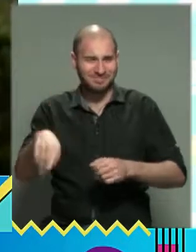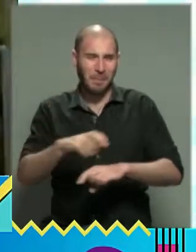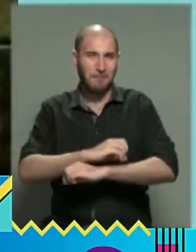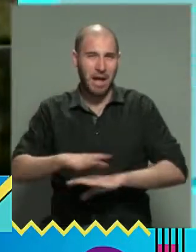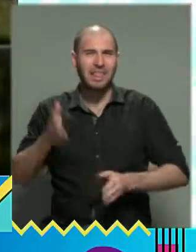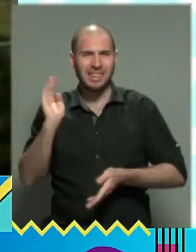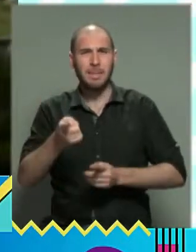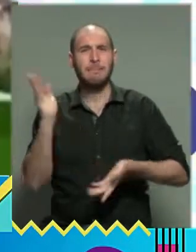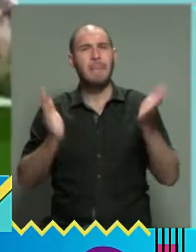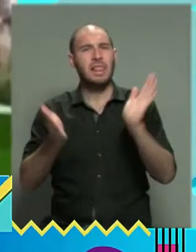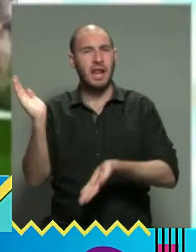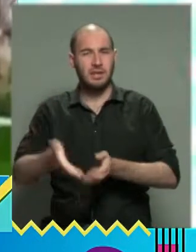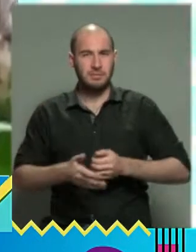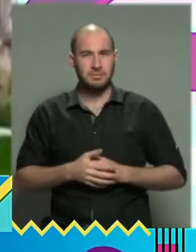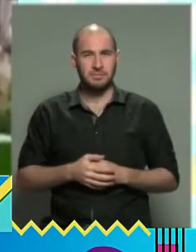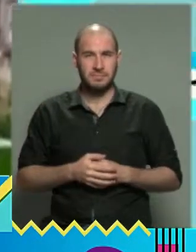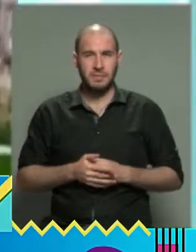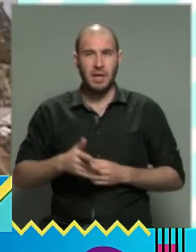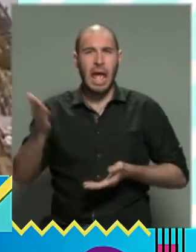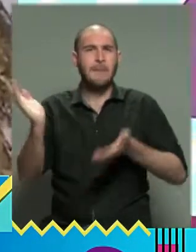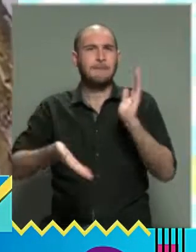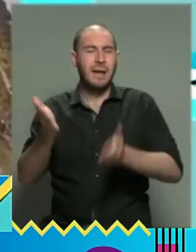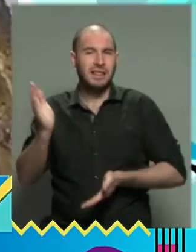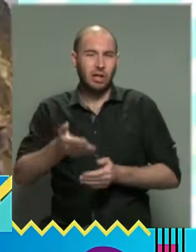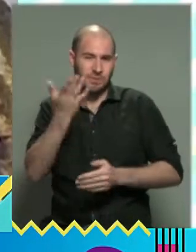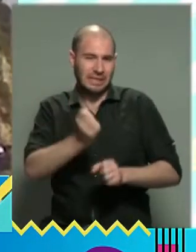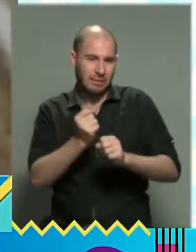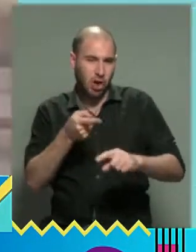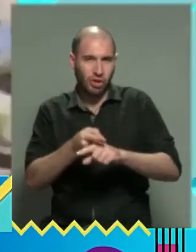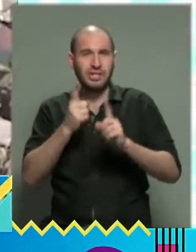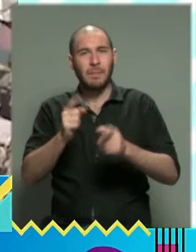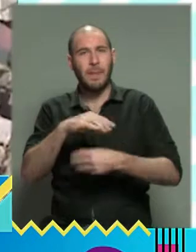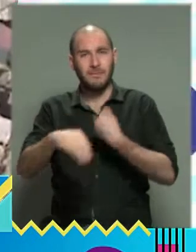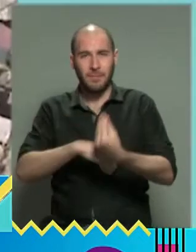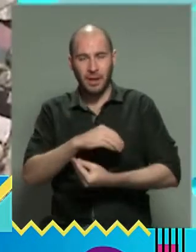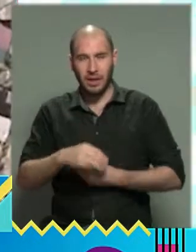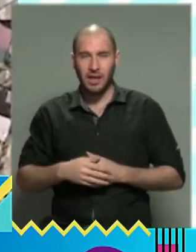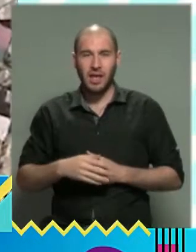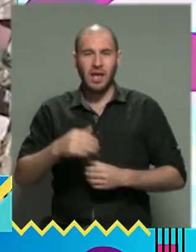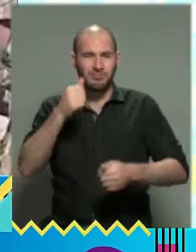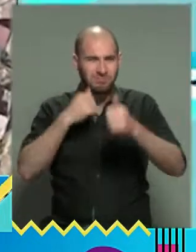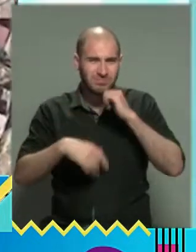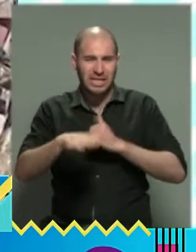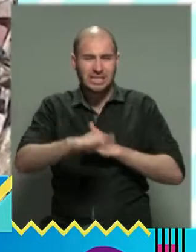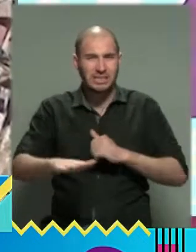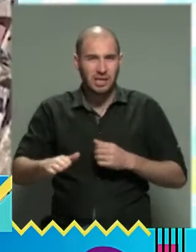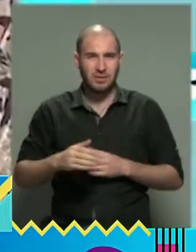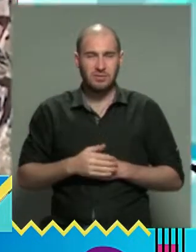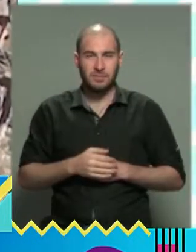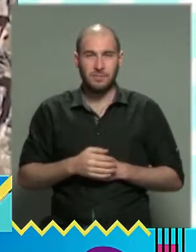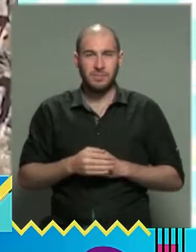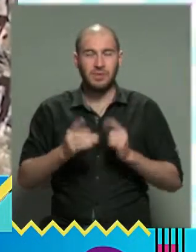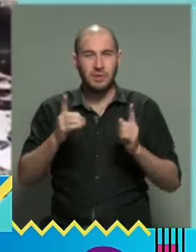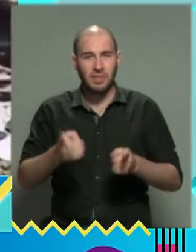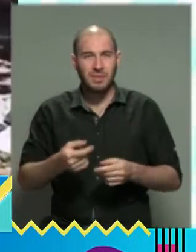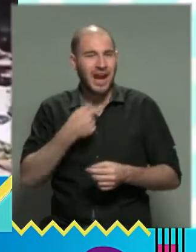el maltrato no solamente al trabajador, sino a su familia, el daño que se le hace a los niños y las